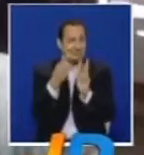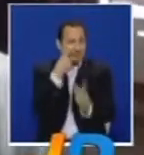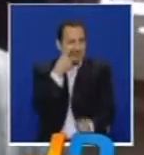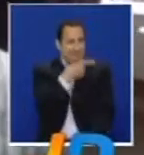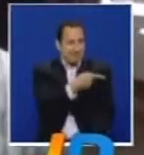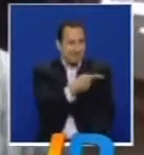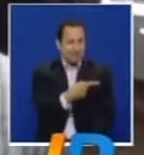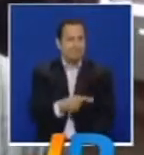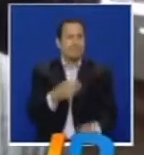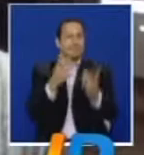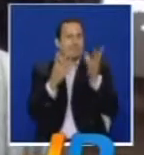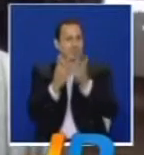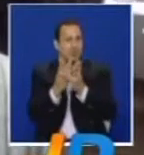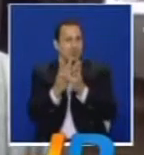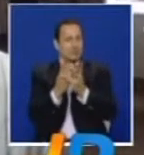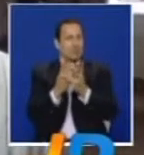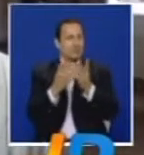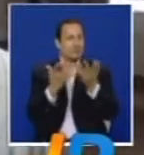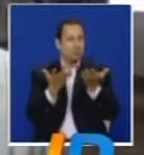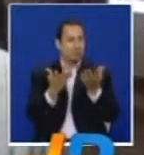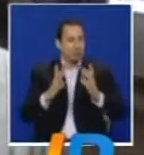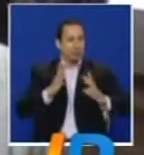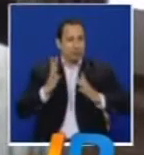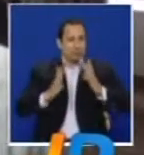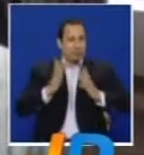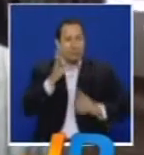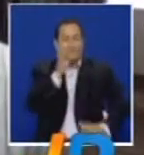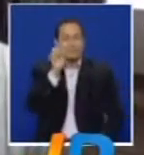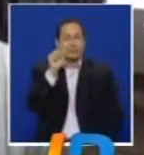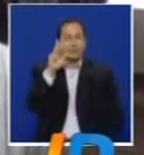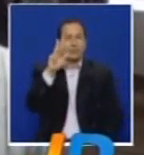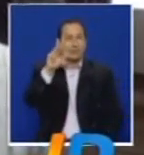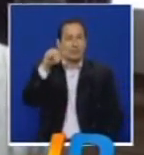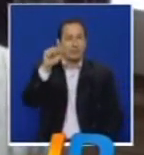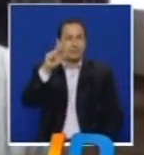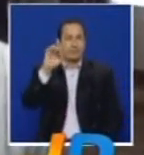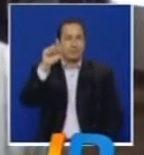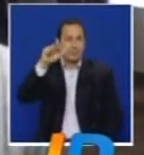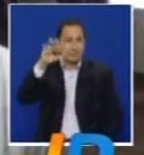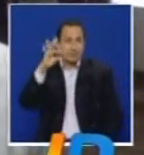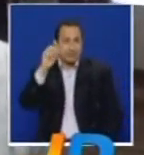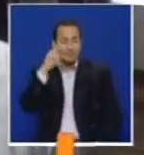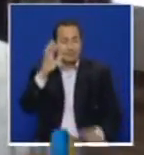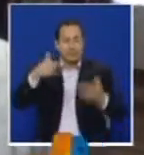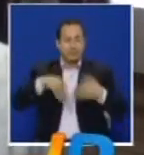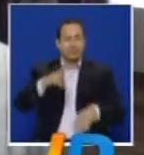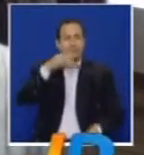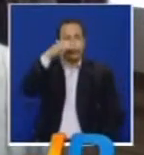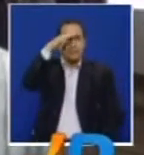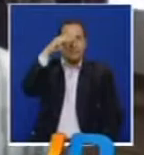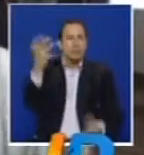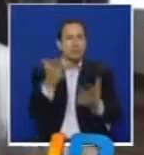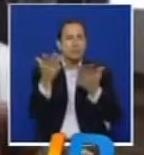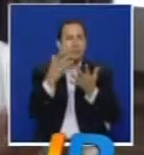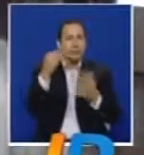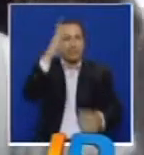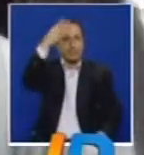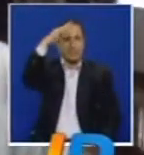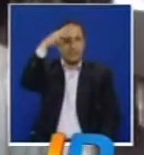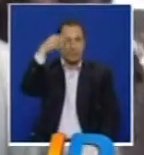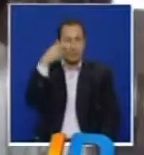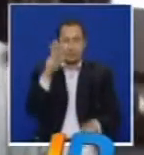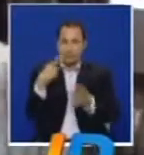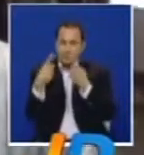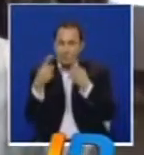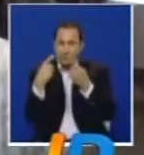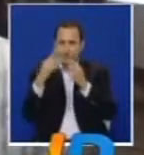para vestir elegantemente, Luis Amaranto Perea, el jugador antioqueño que actúa en el fútbol azteca, nos atendió